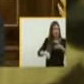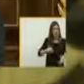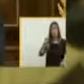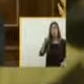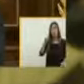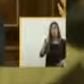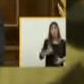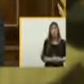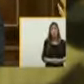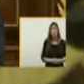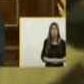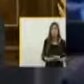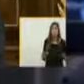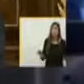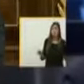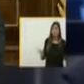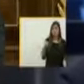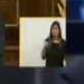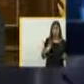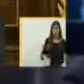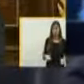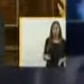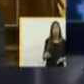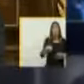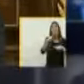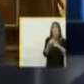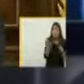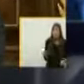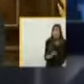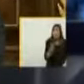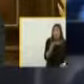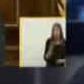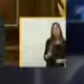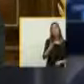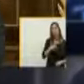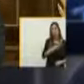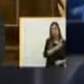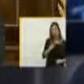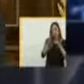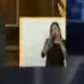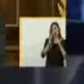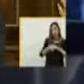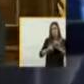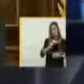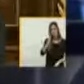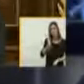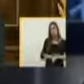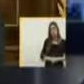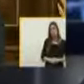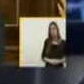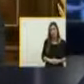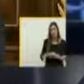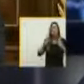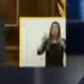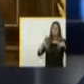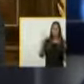de Campoamor. Bueno, no lo sé. En todo caso, no, yo claro. Lo que quería señalar no era exactamente esto, quería poner de relieve que el tono sarcástico forma parte del mejor parlamentarismo.